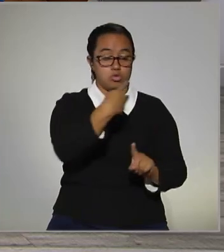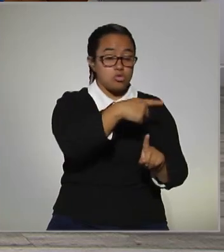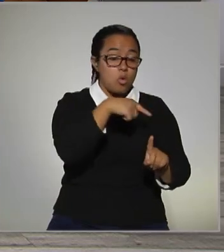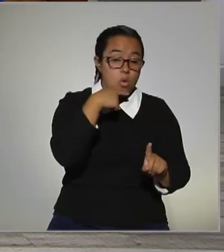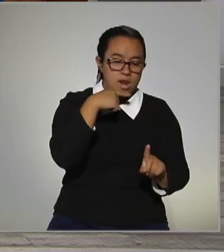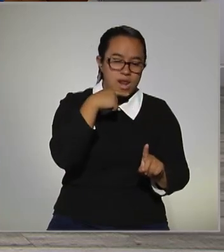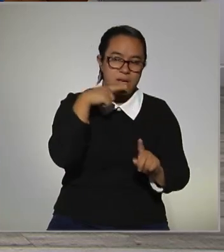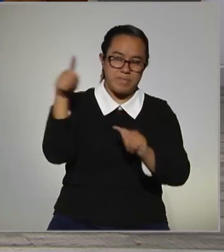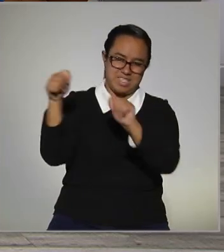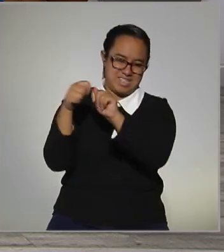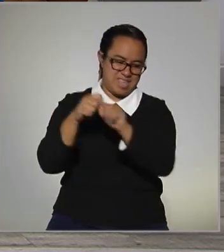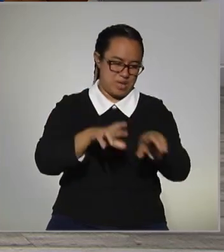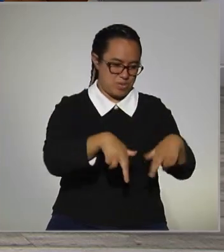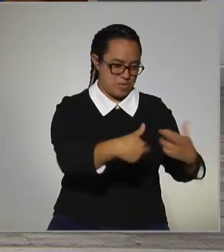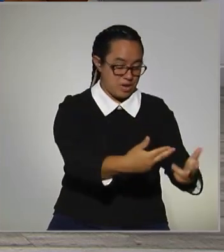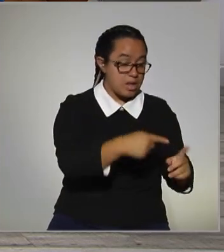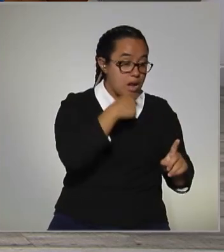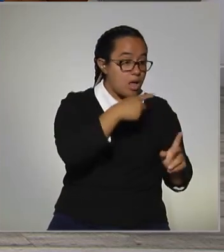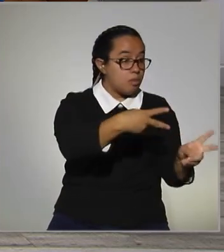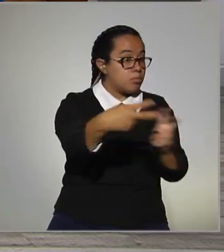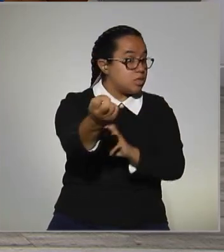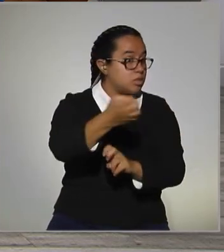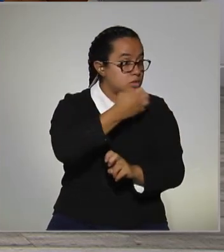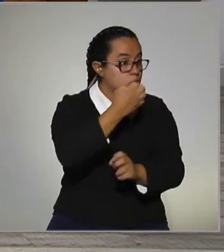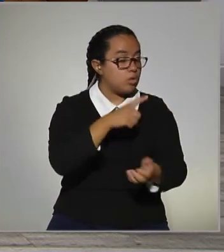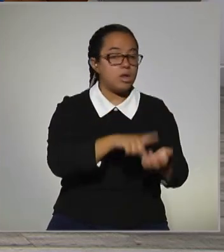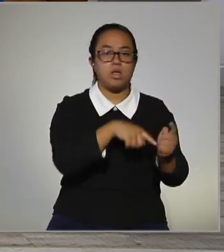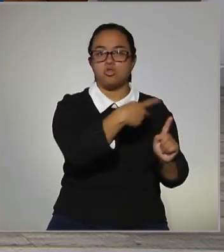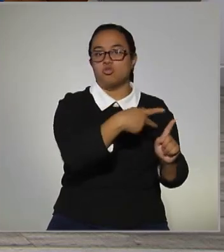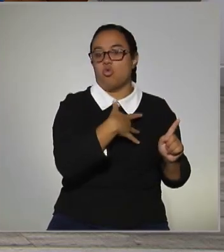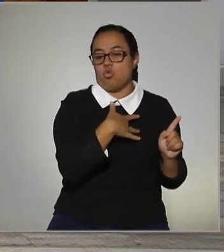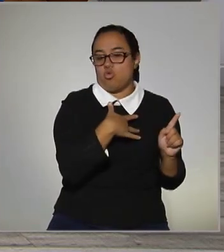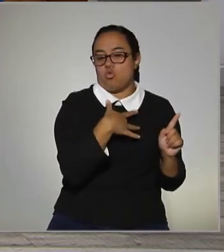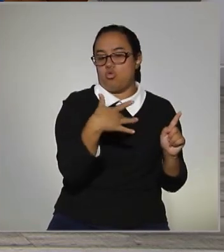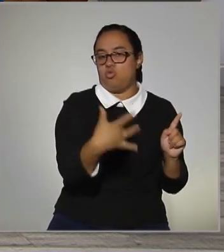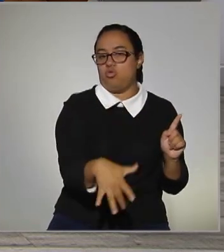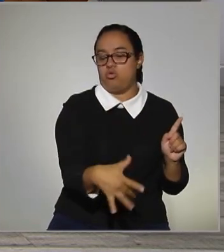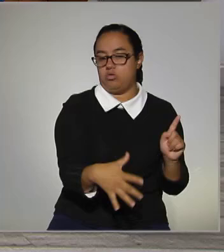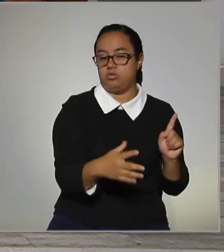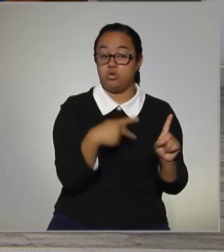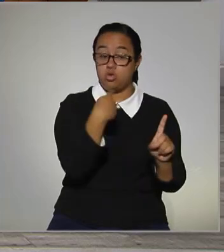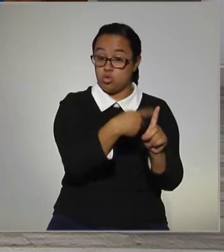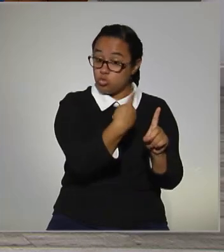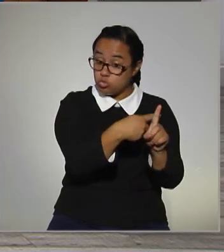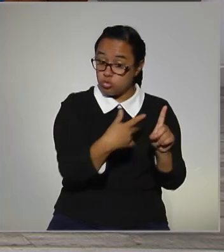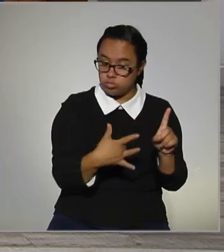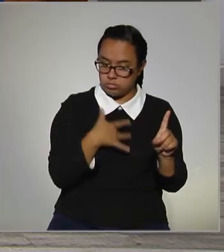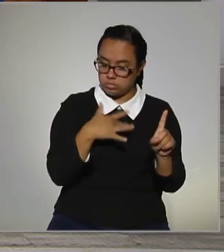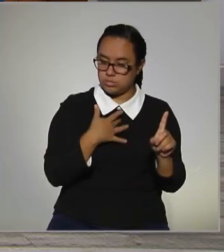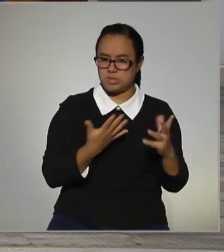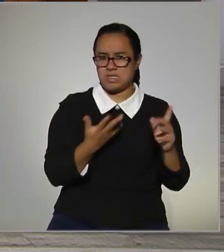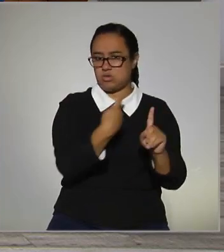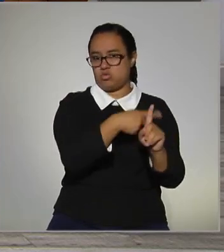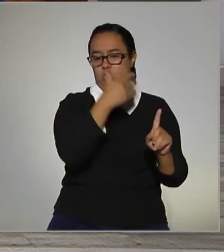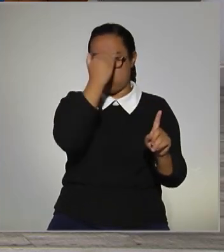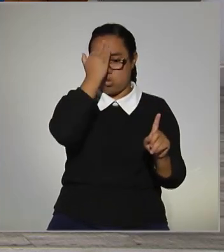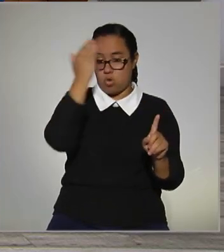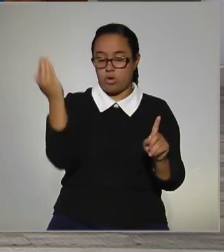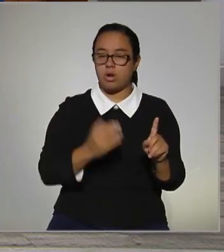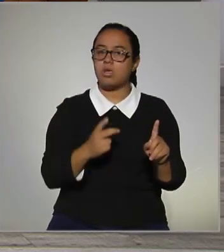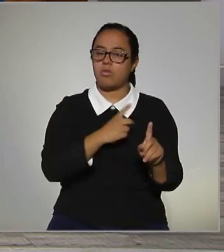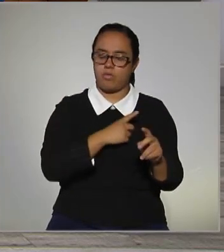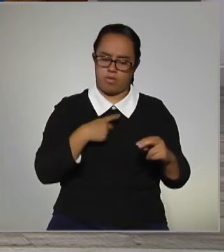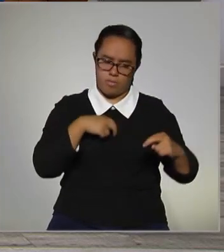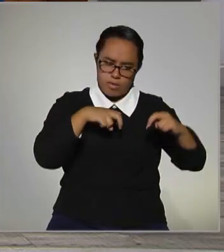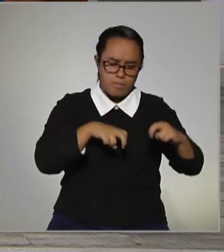que le regaló el tío en la escuela, ¿no? Y es muy doloroso, y para él, para su mundo, es terrible. Entonces, poderlo sentar y decirle,